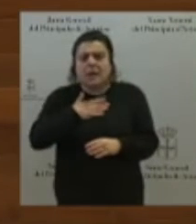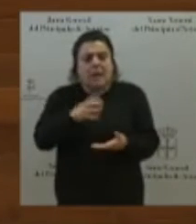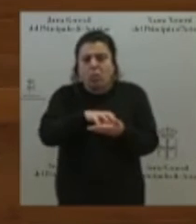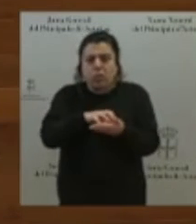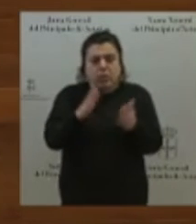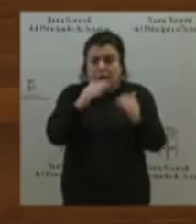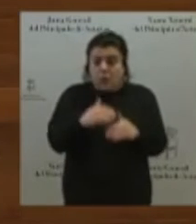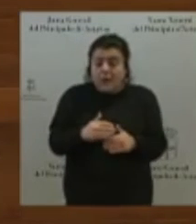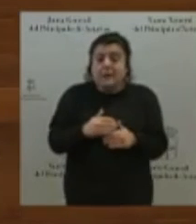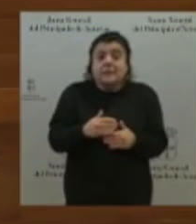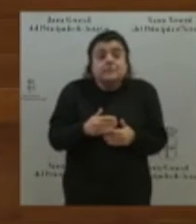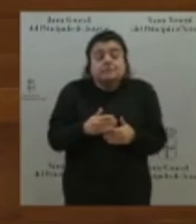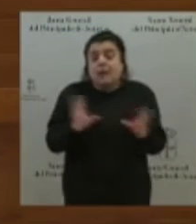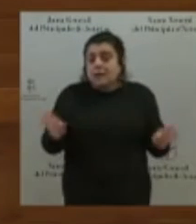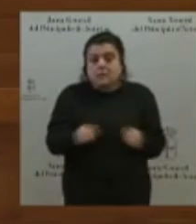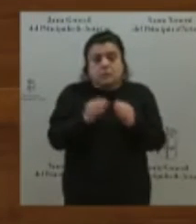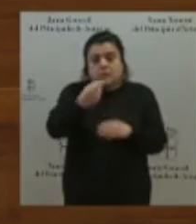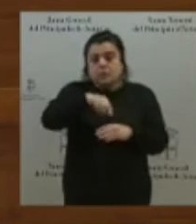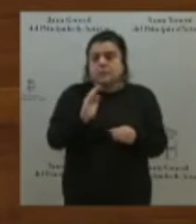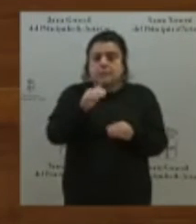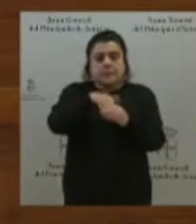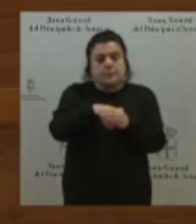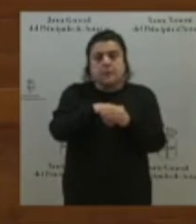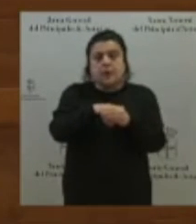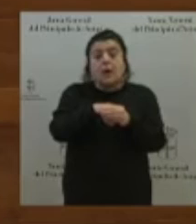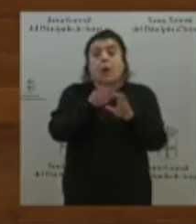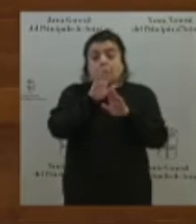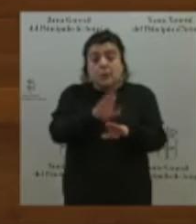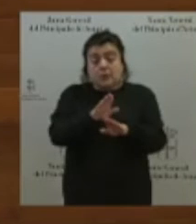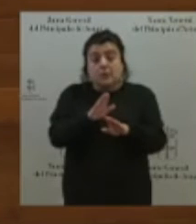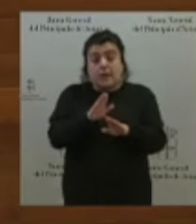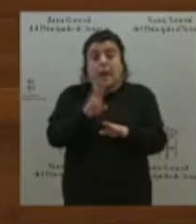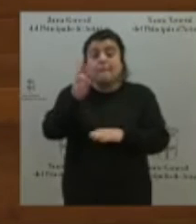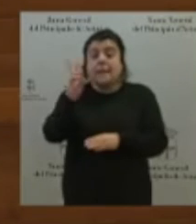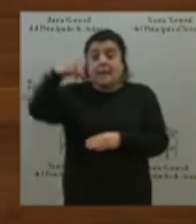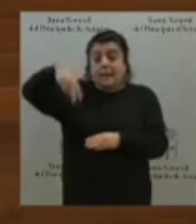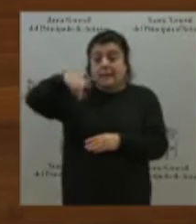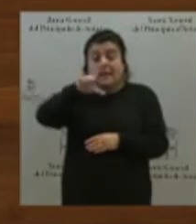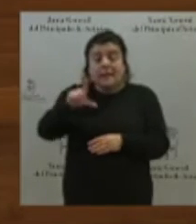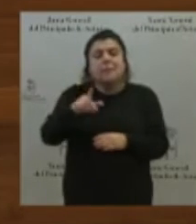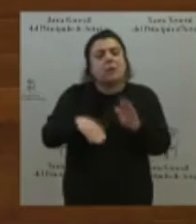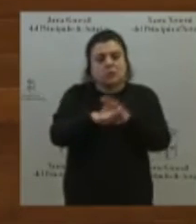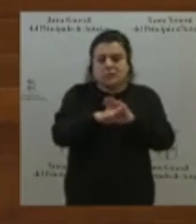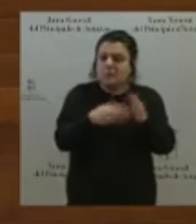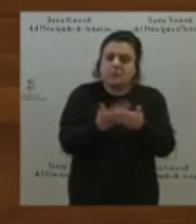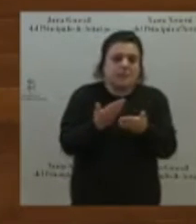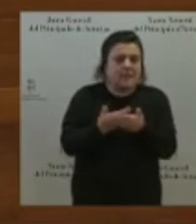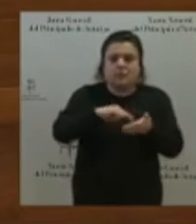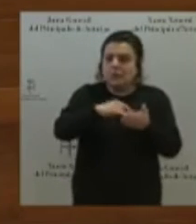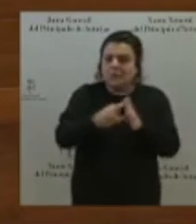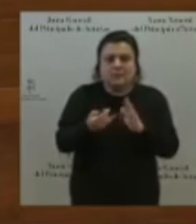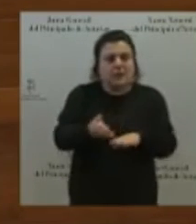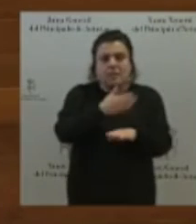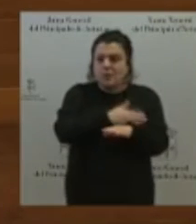voto, pero vamos a apoyar esta PNL, pero seguimos reclamando la necesidad de que haya una planificación y que se empiece a poner encima de la mesa la necesidad